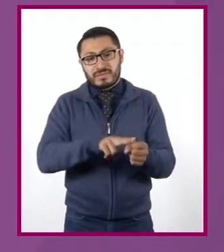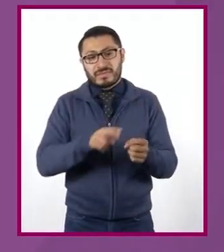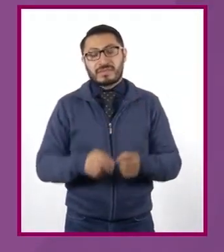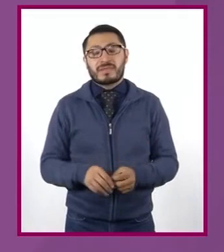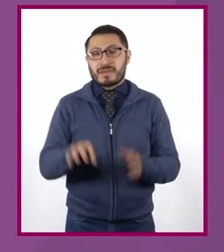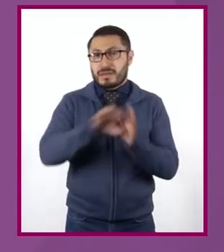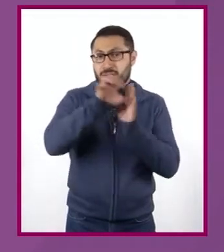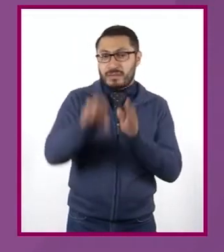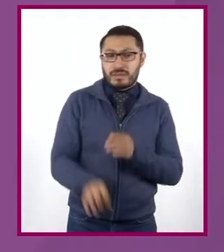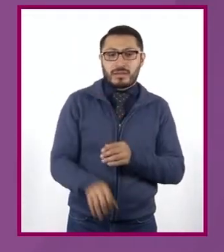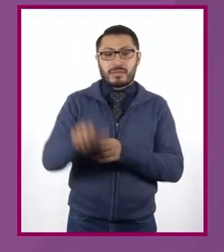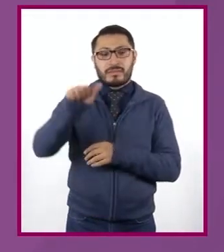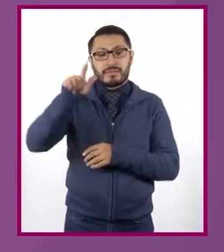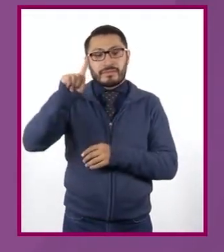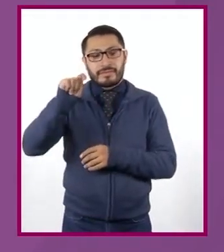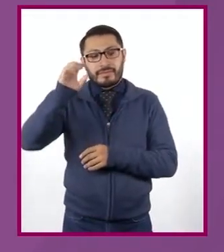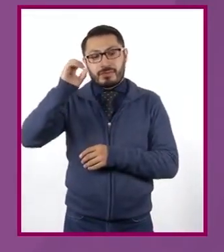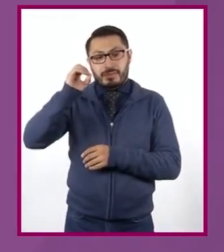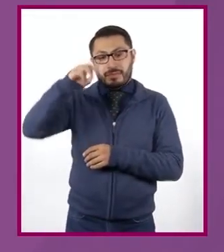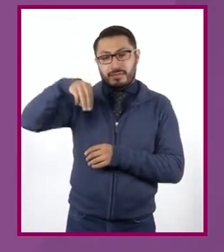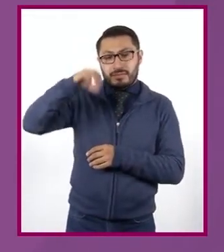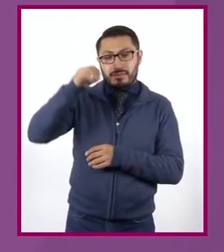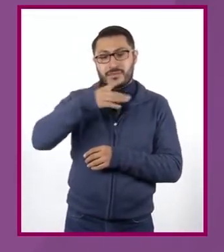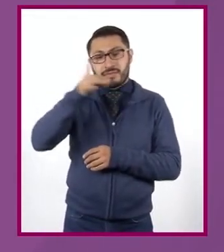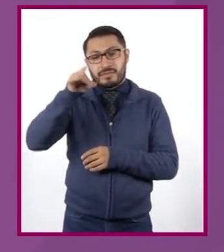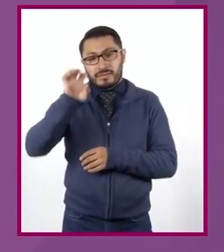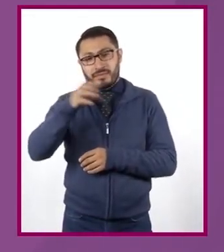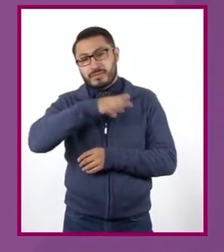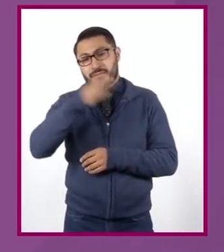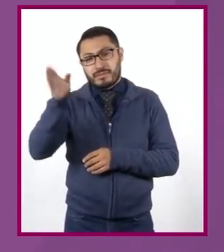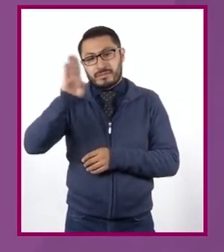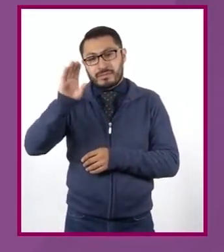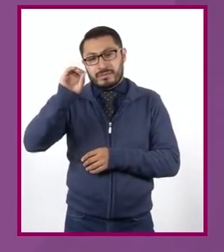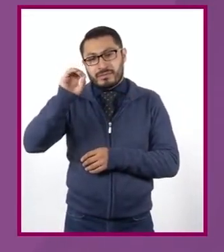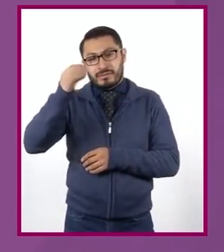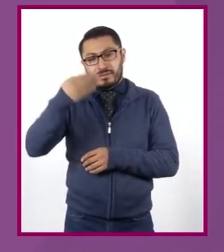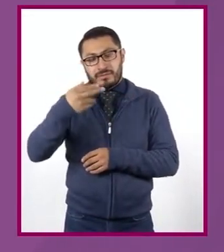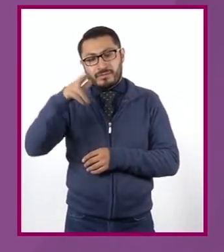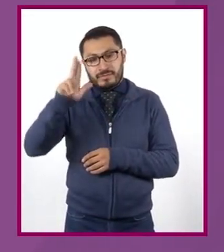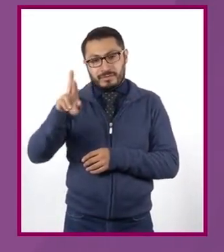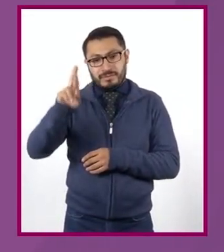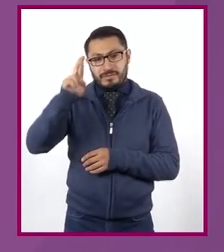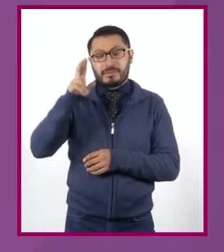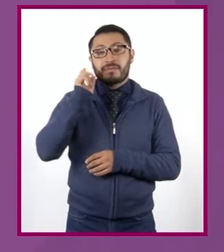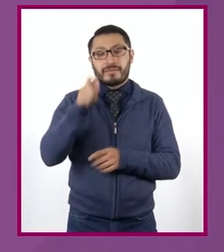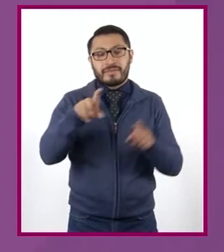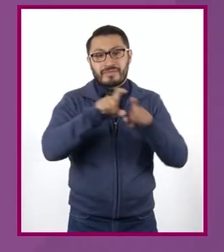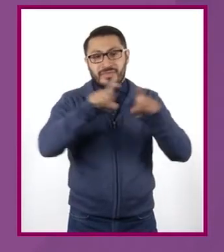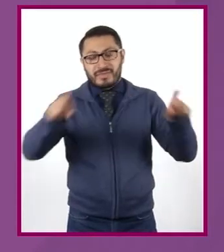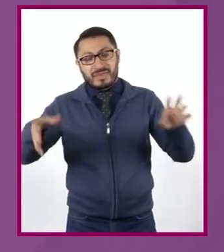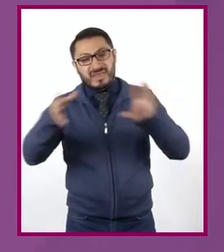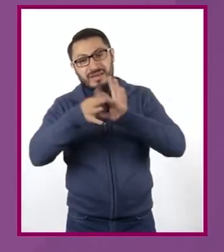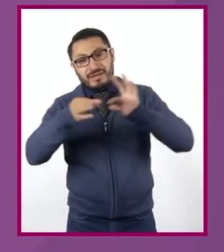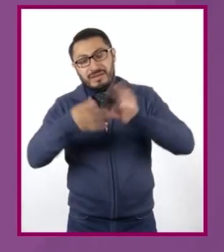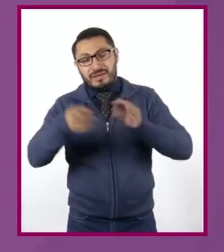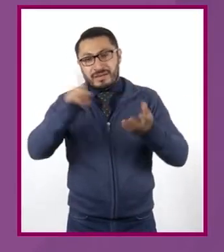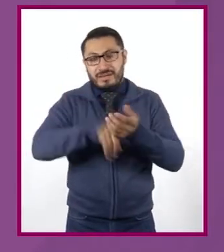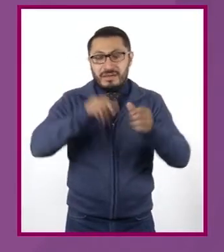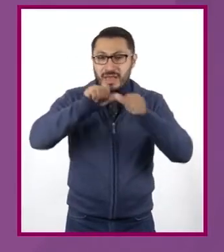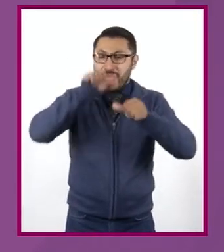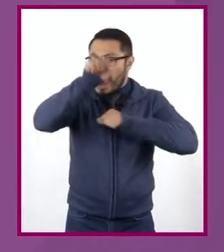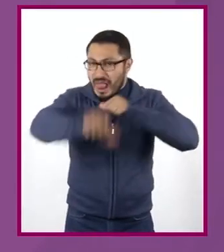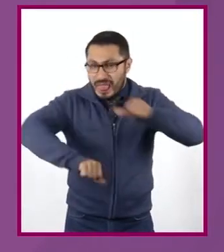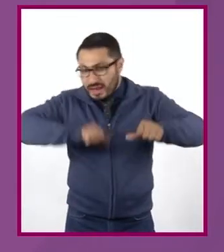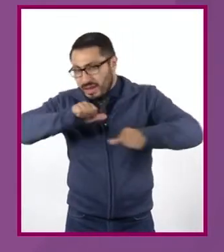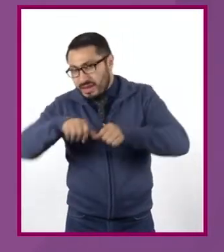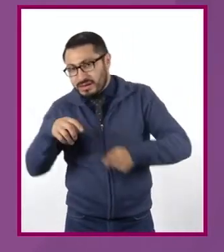Un ejemplo de ellos es el modelo atómico de Bohr, cuya fórmula matemática describe la estructura interna de un átomo de hidrógeno.